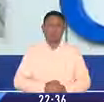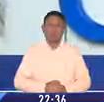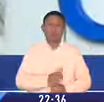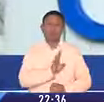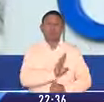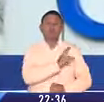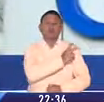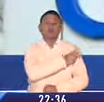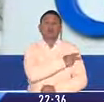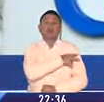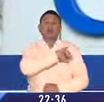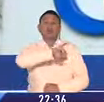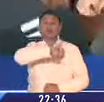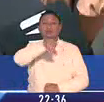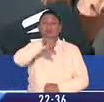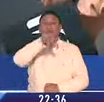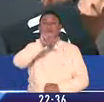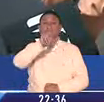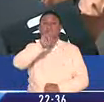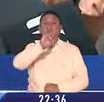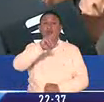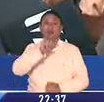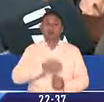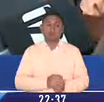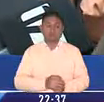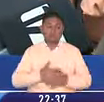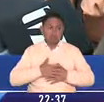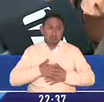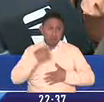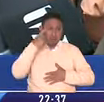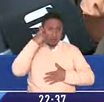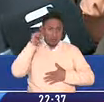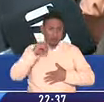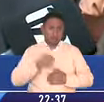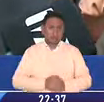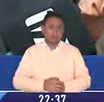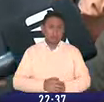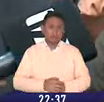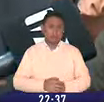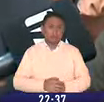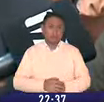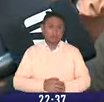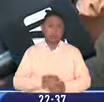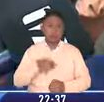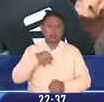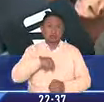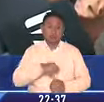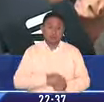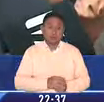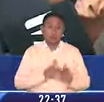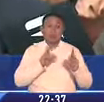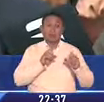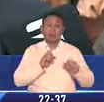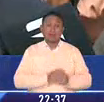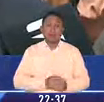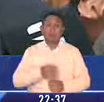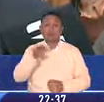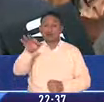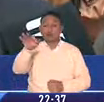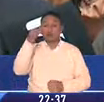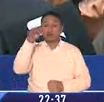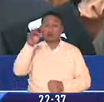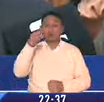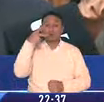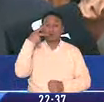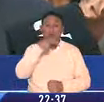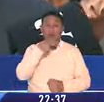vocal, Javier Muñoz. Nosotros consideramos que se ha incurrido en el delito de falsedad de